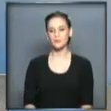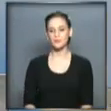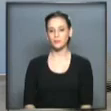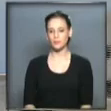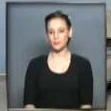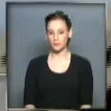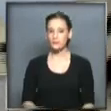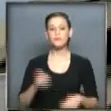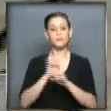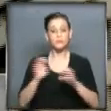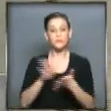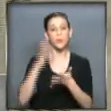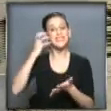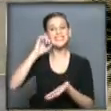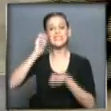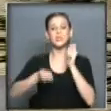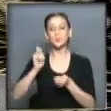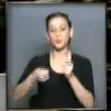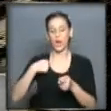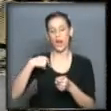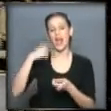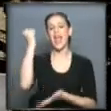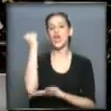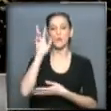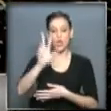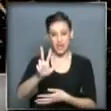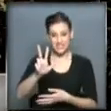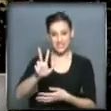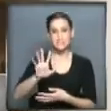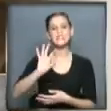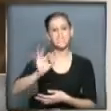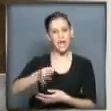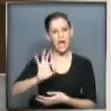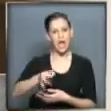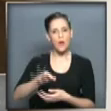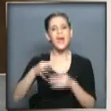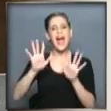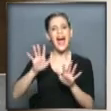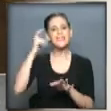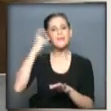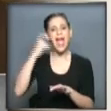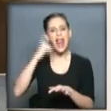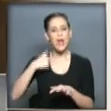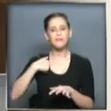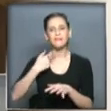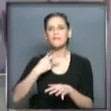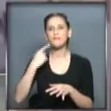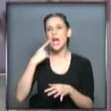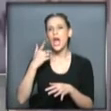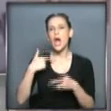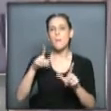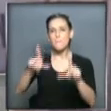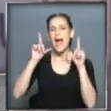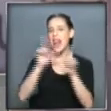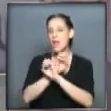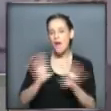Como agravante, el tribunal en lo penal económico 3 tuvo en cuenta que con esa maniobra Menem dañó la imagen internacional del país y